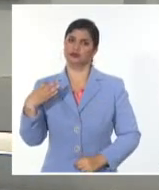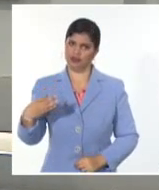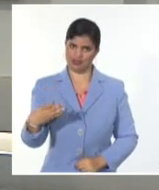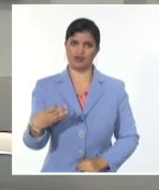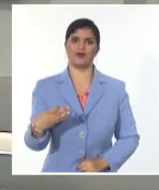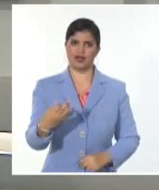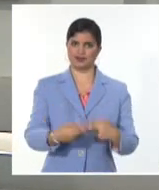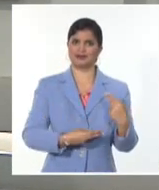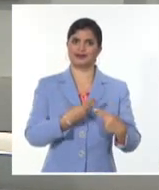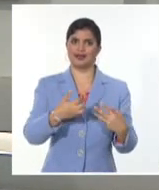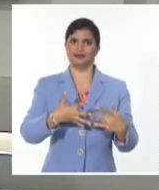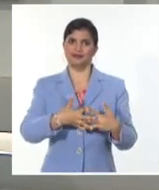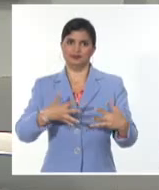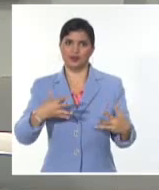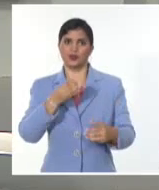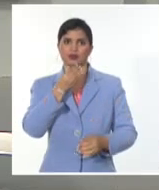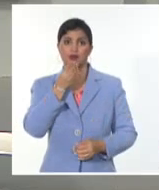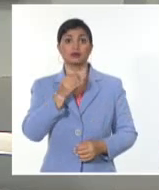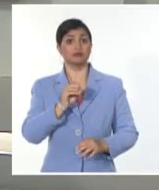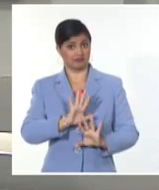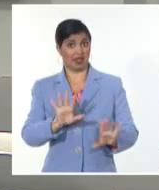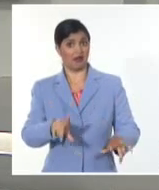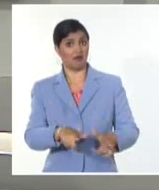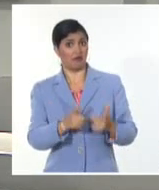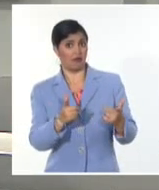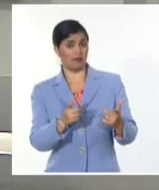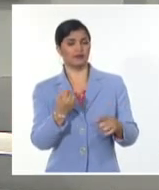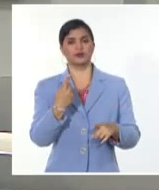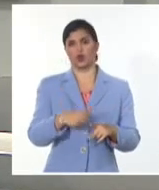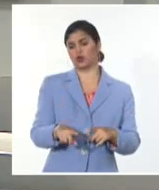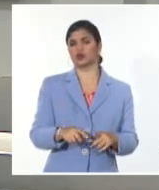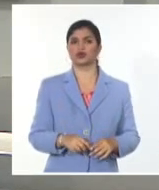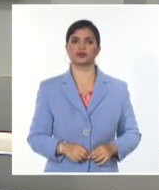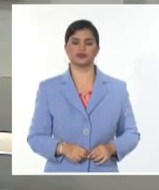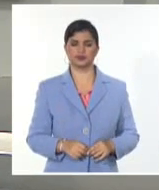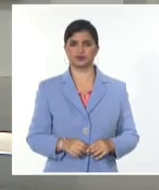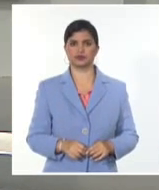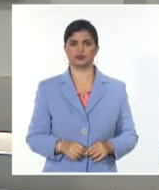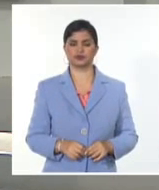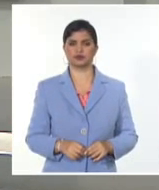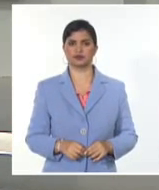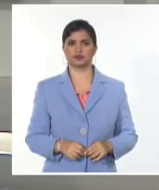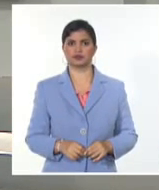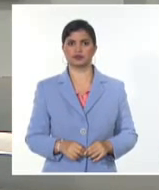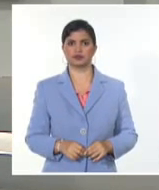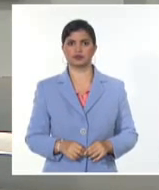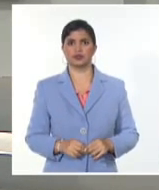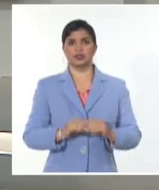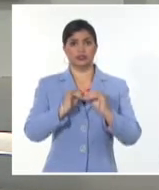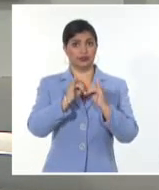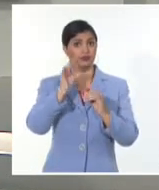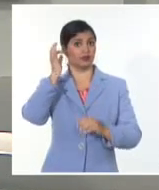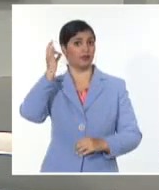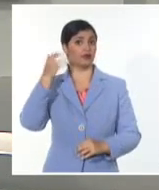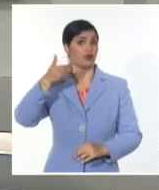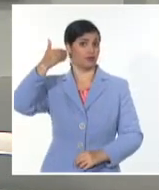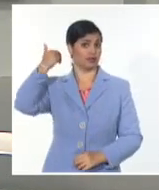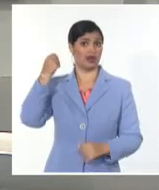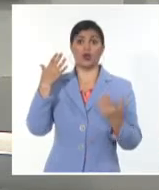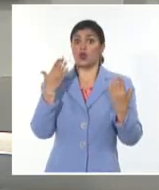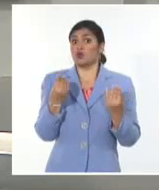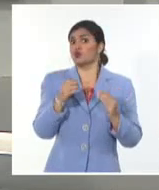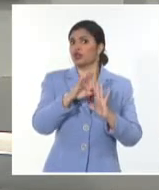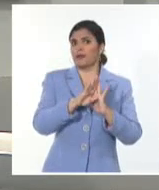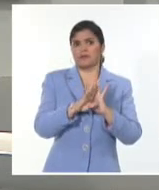a esta medida la suspensión de la compra de armas a Tel Aviv por parte de Bogotá, anunciada en febrero pasado, y una gran cantidad de